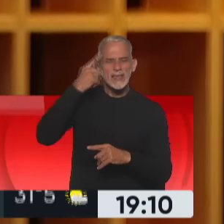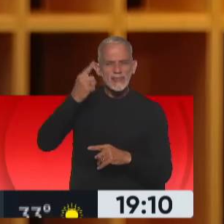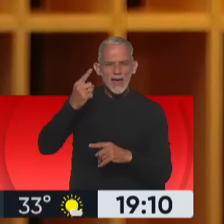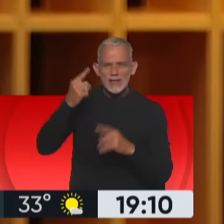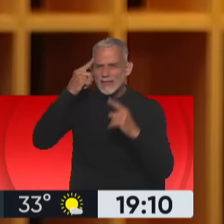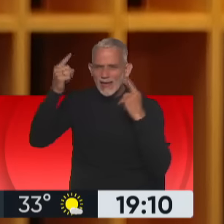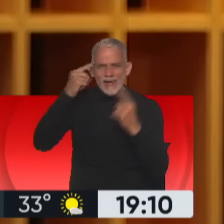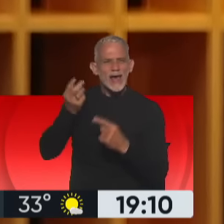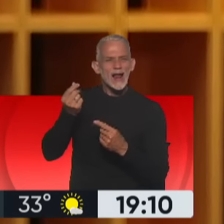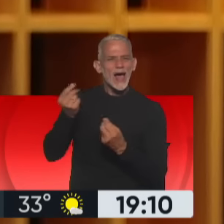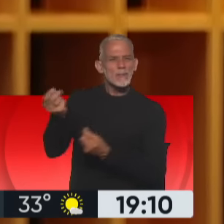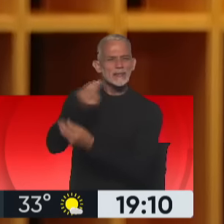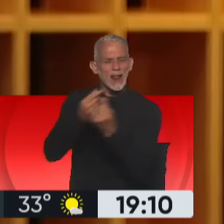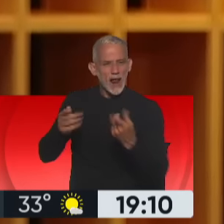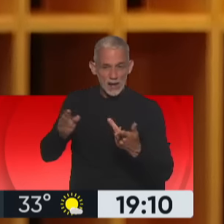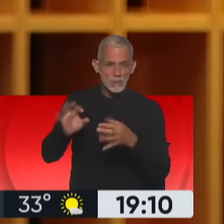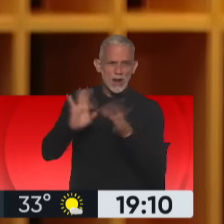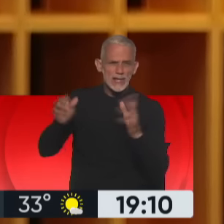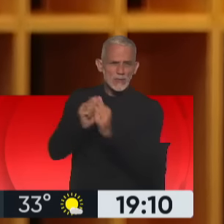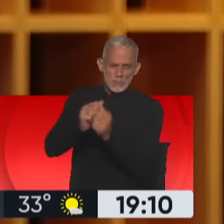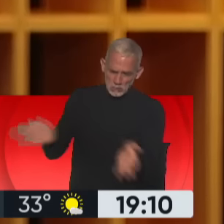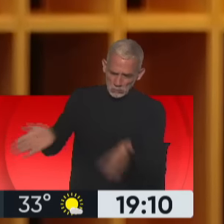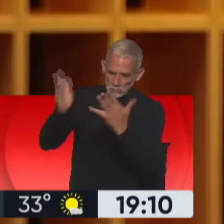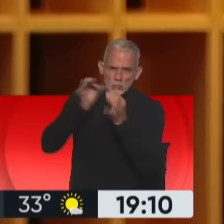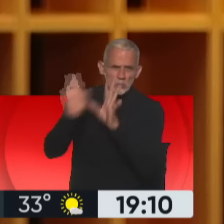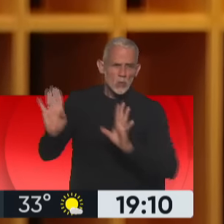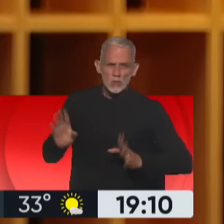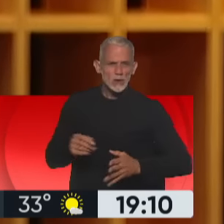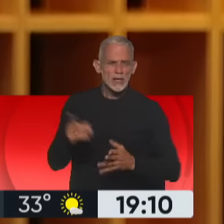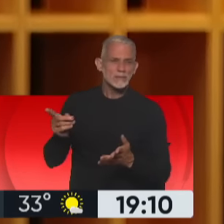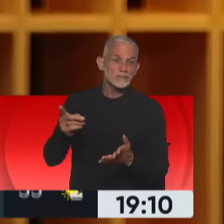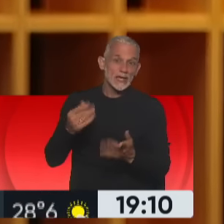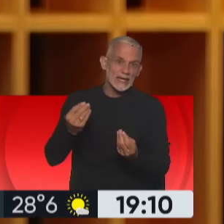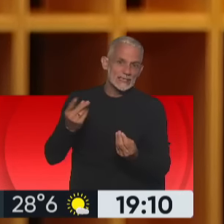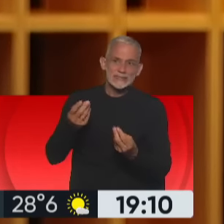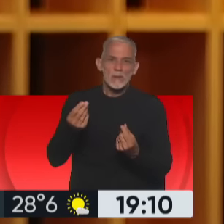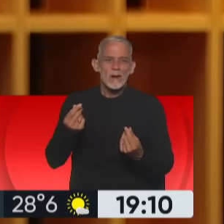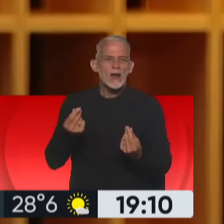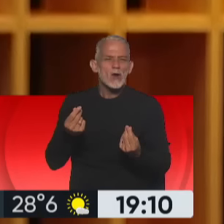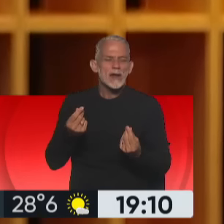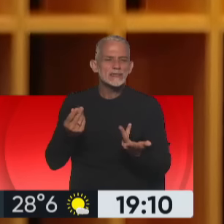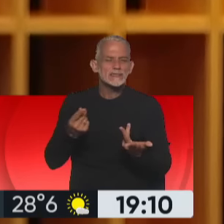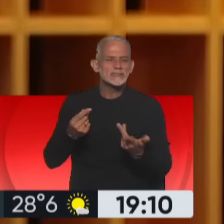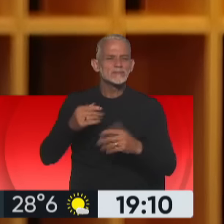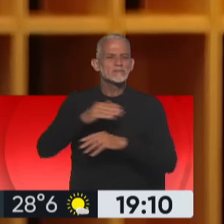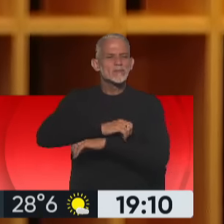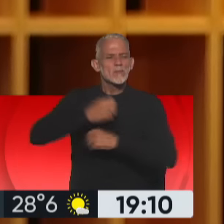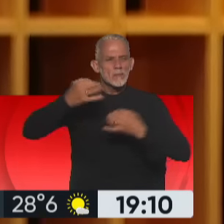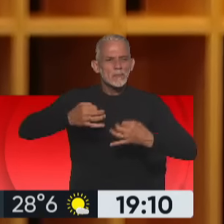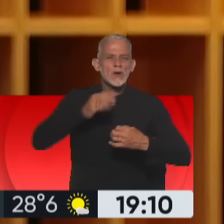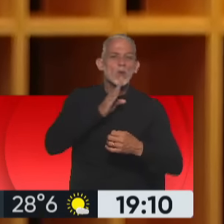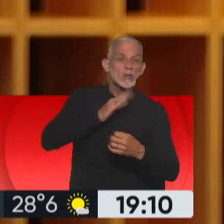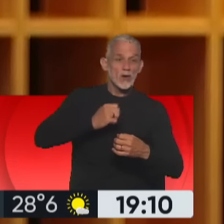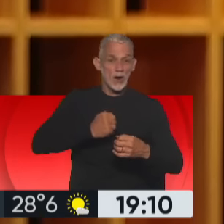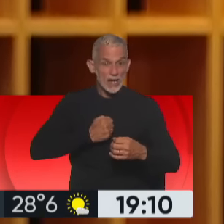del capitalismo de libre empresa, que no son otras cosas que los valores morales judeo-cristianos